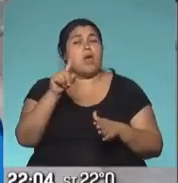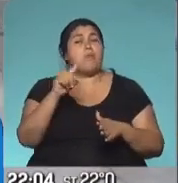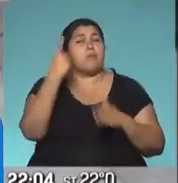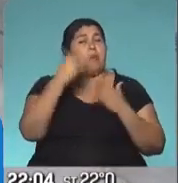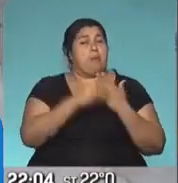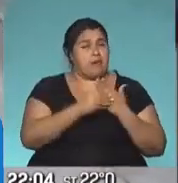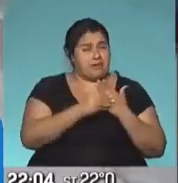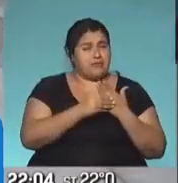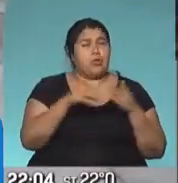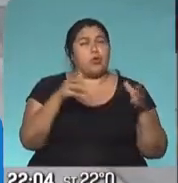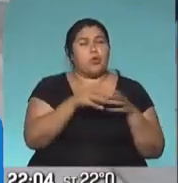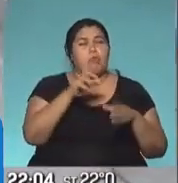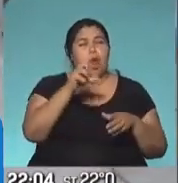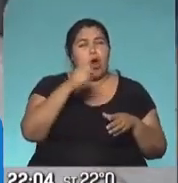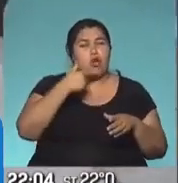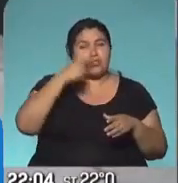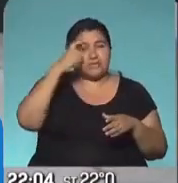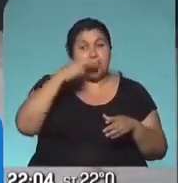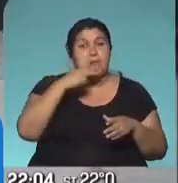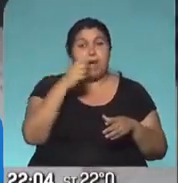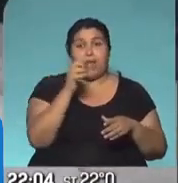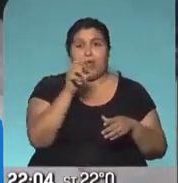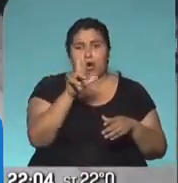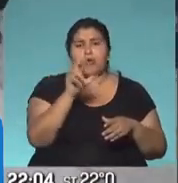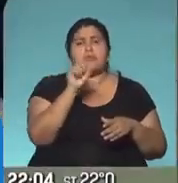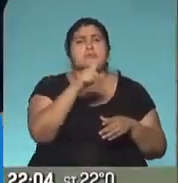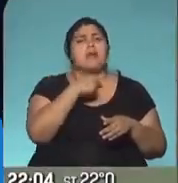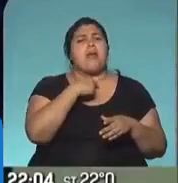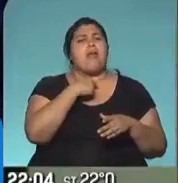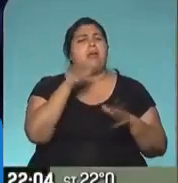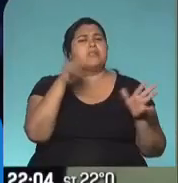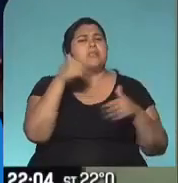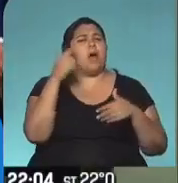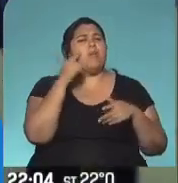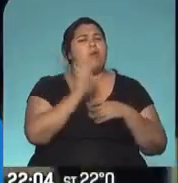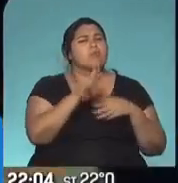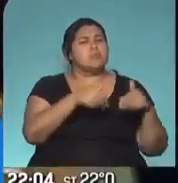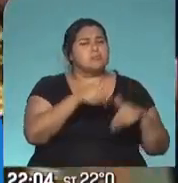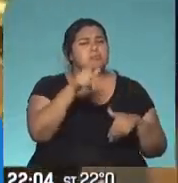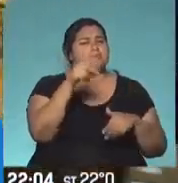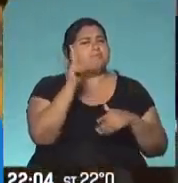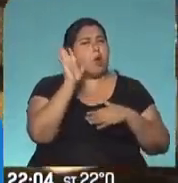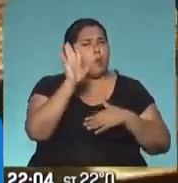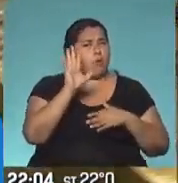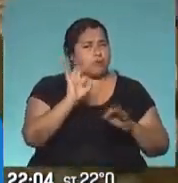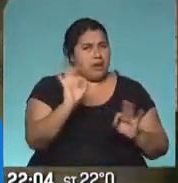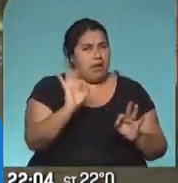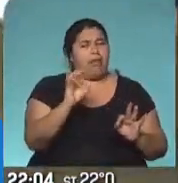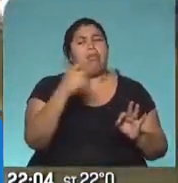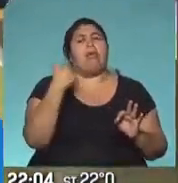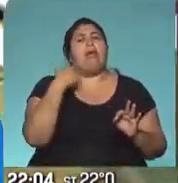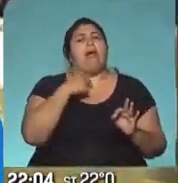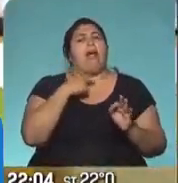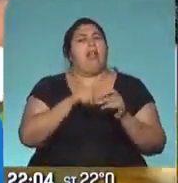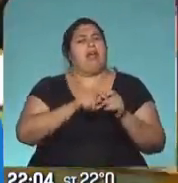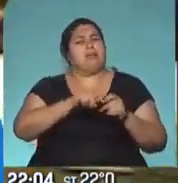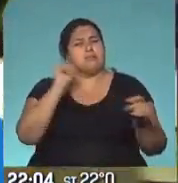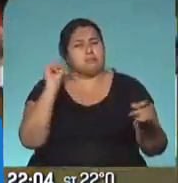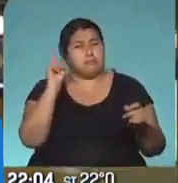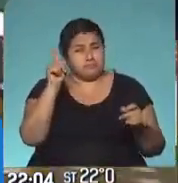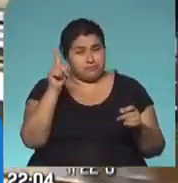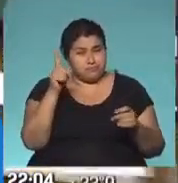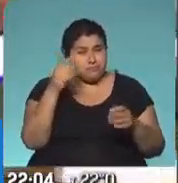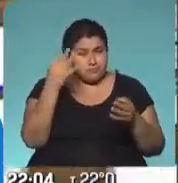conservador, Boris Johnson, convocó a estas elecciones anticipadas al no poder cumplir su promesa de concretar la salida de la Unión Europea en el plazo